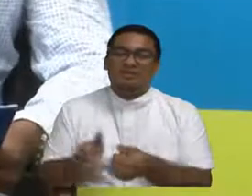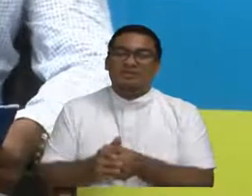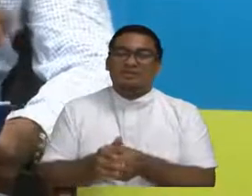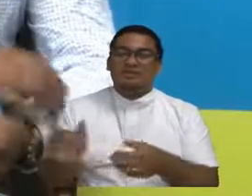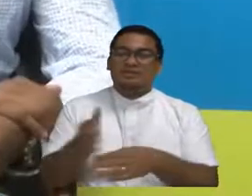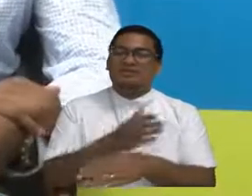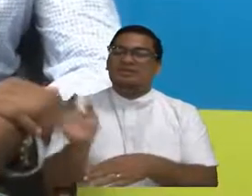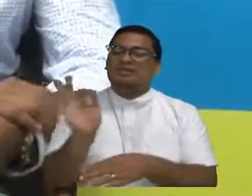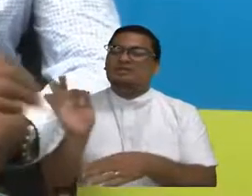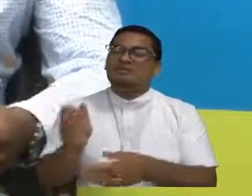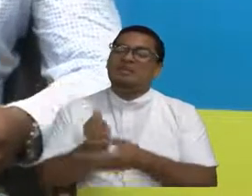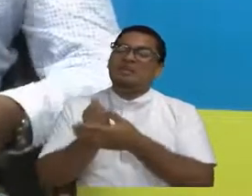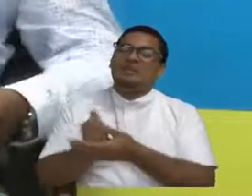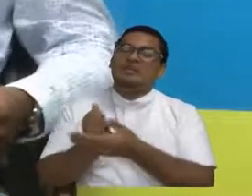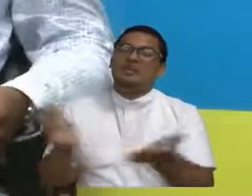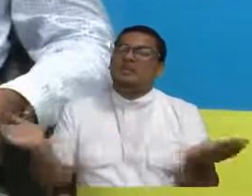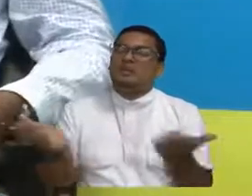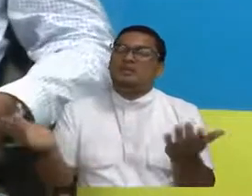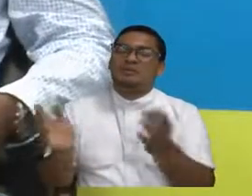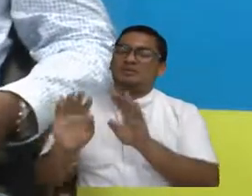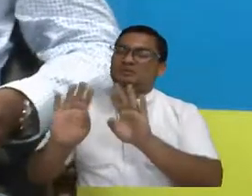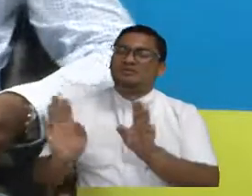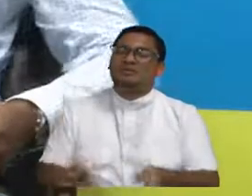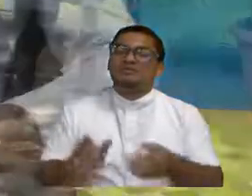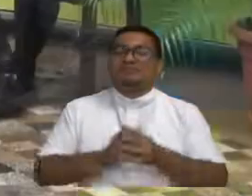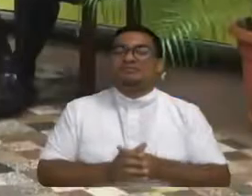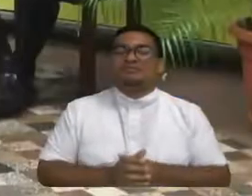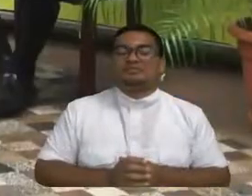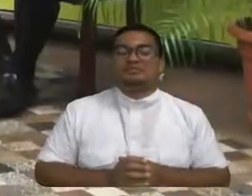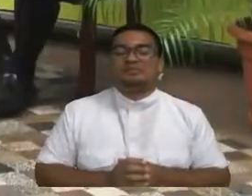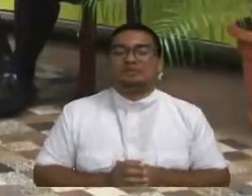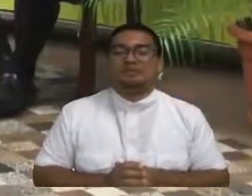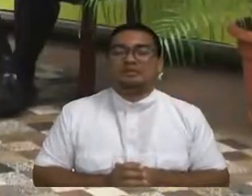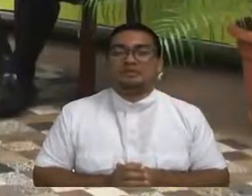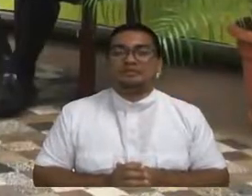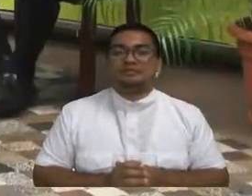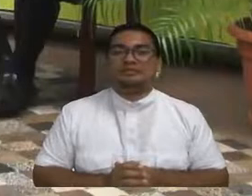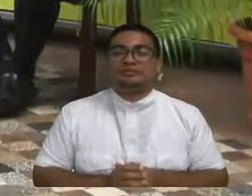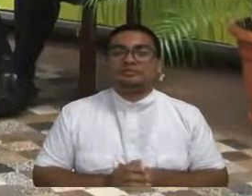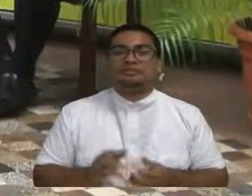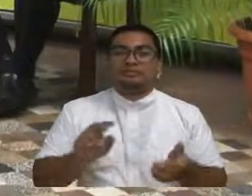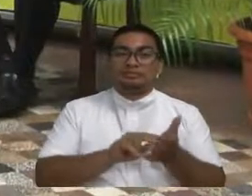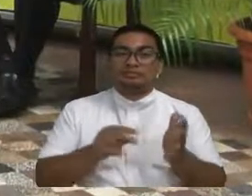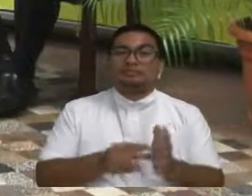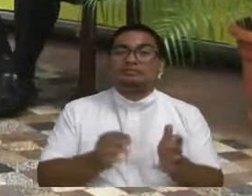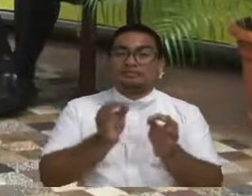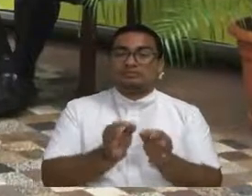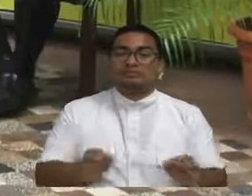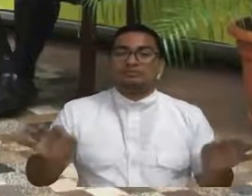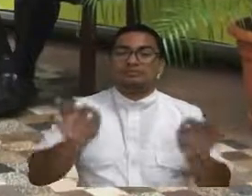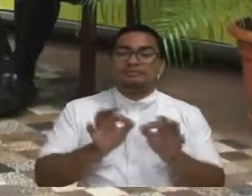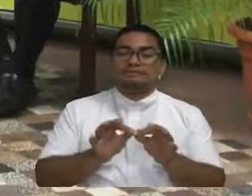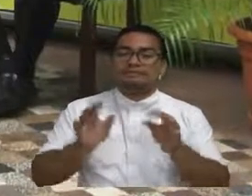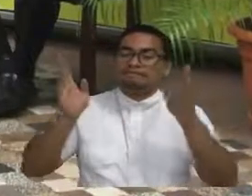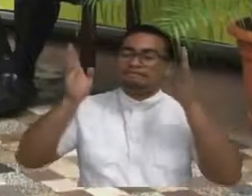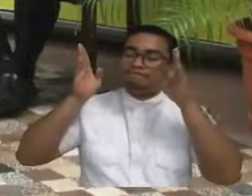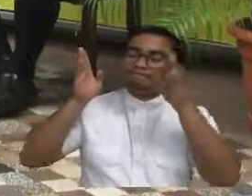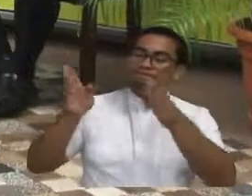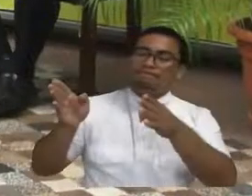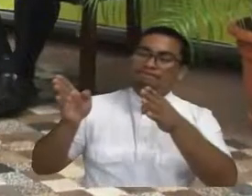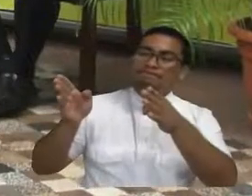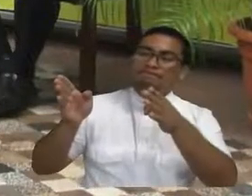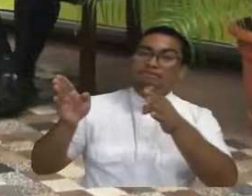le puede ayudar a la mujer? Claro. Realmente es estar pendiente, ¿verdad?, de la persona